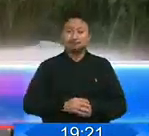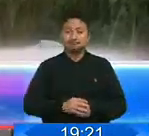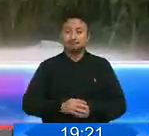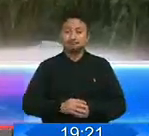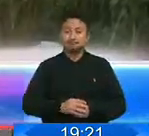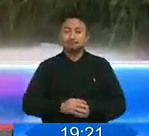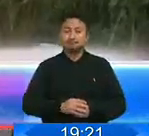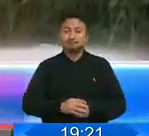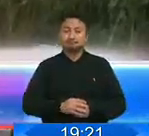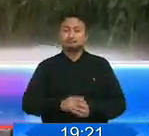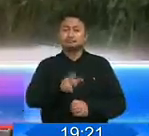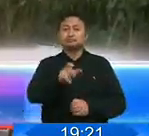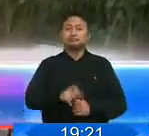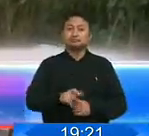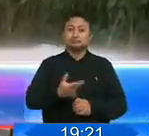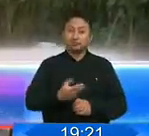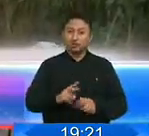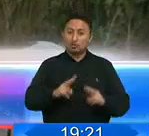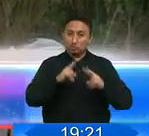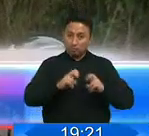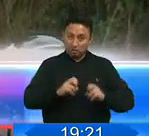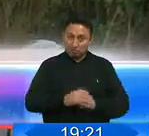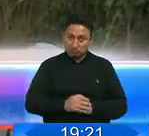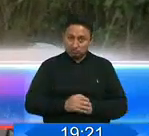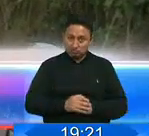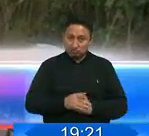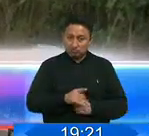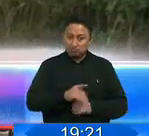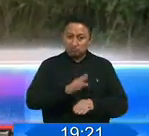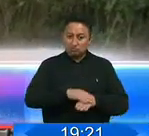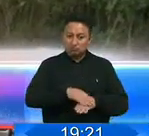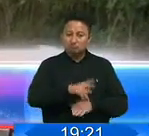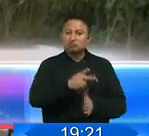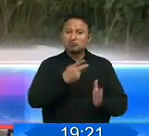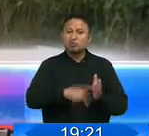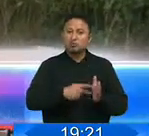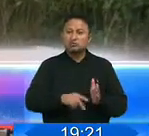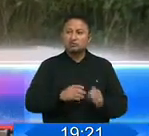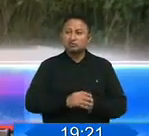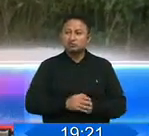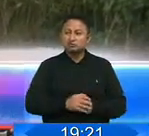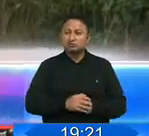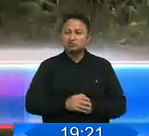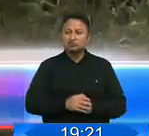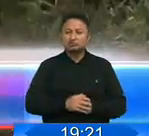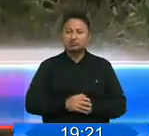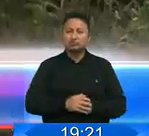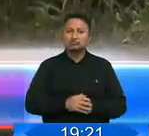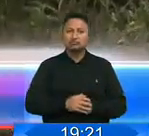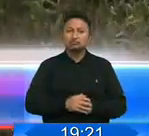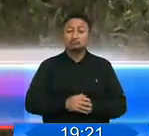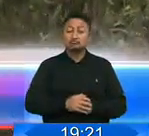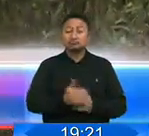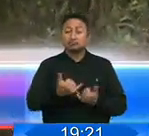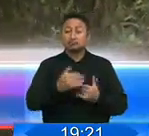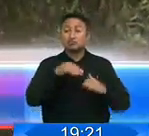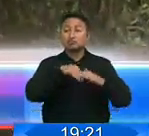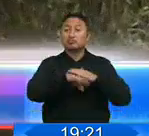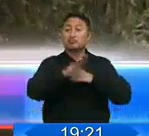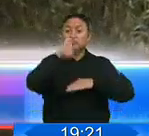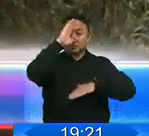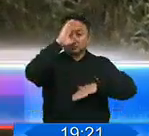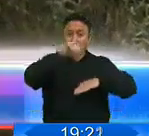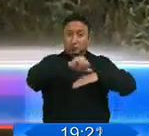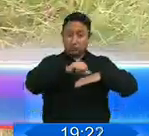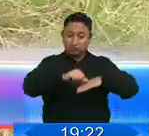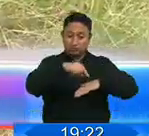investigativas realizarán porque eso sucedió entonces ahorita es como nn ingreso al departamento de